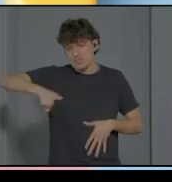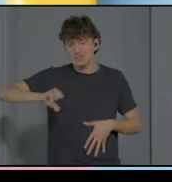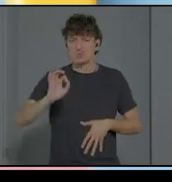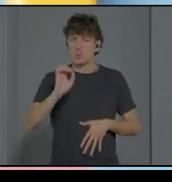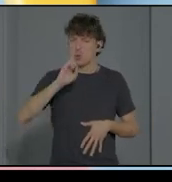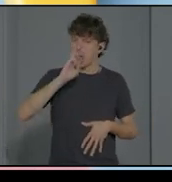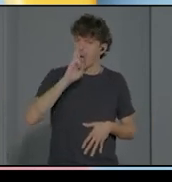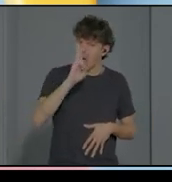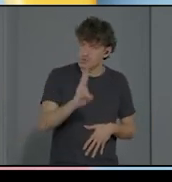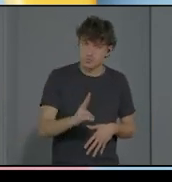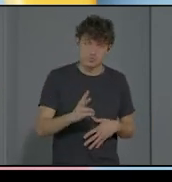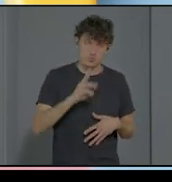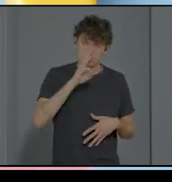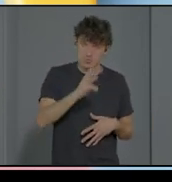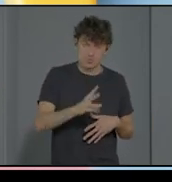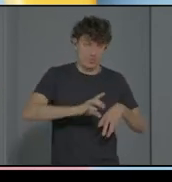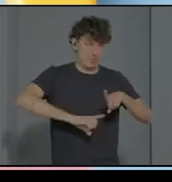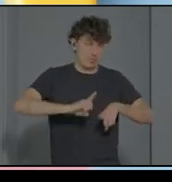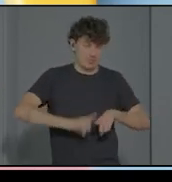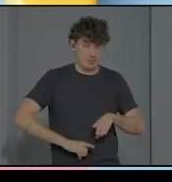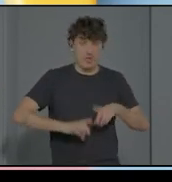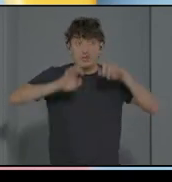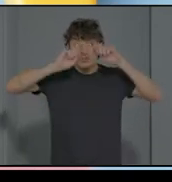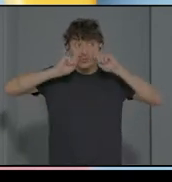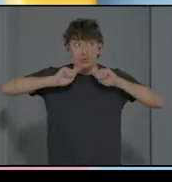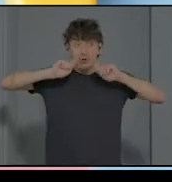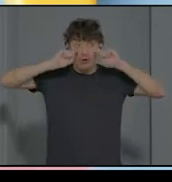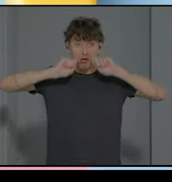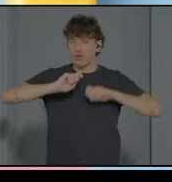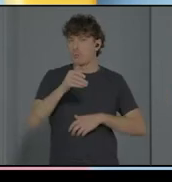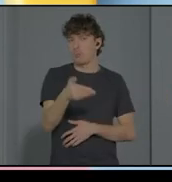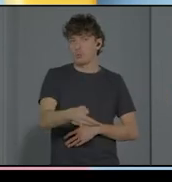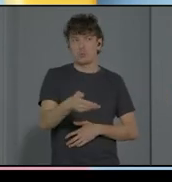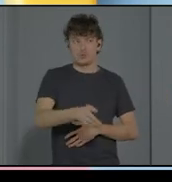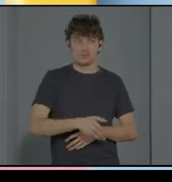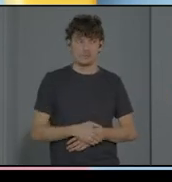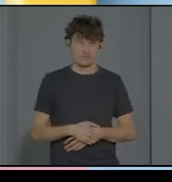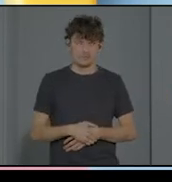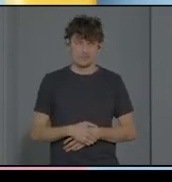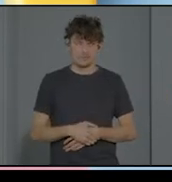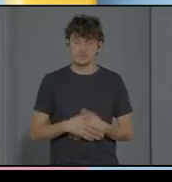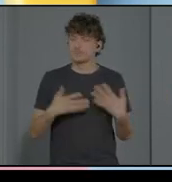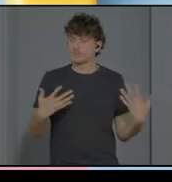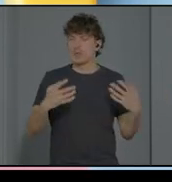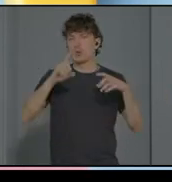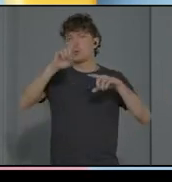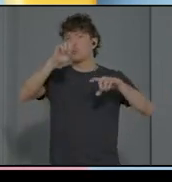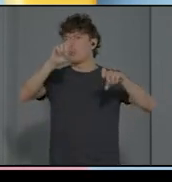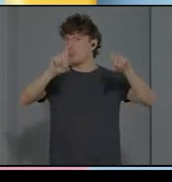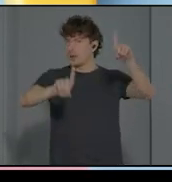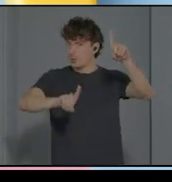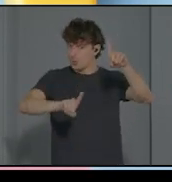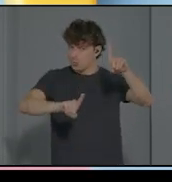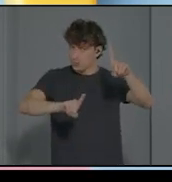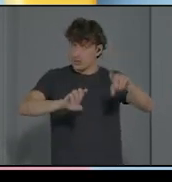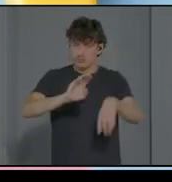Así que el llanto es muy importante, y una pregunta que nos habíamos planteado hace tiempo es cuál es